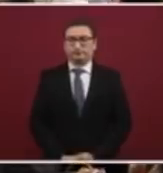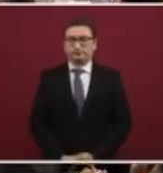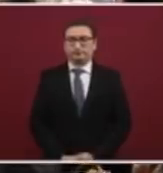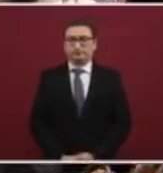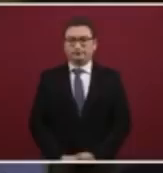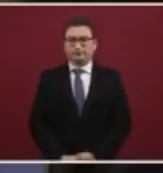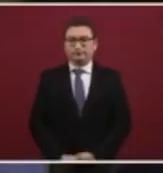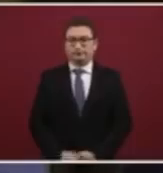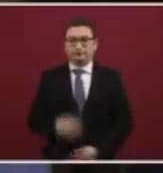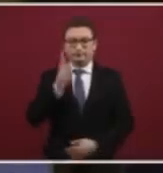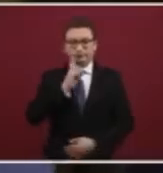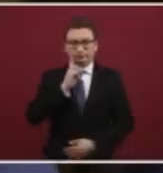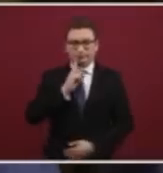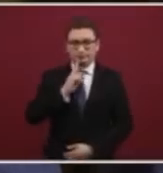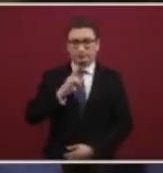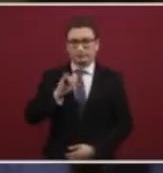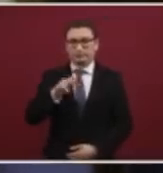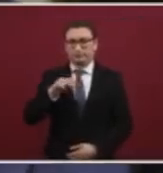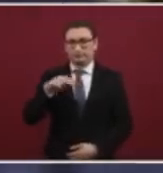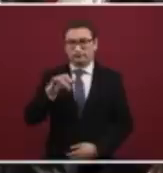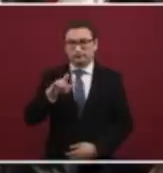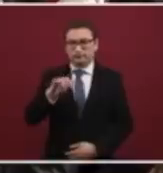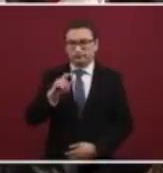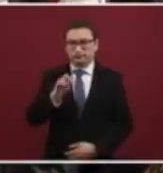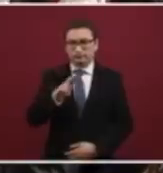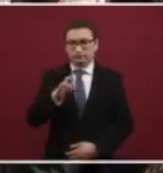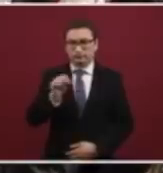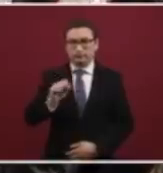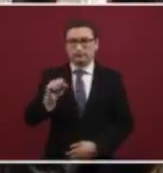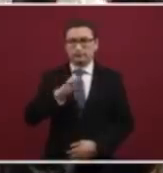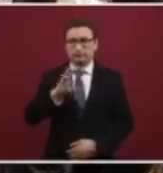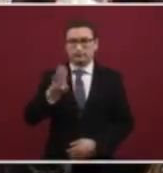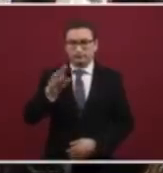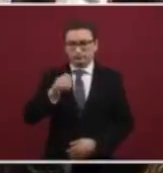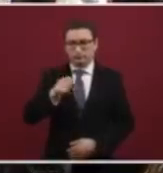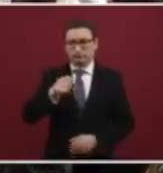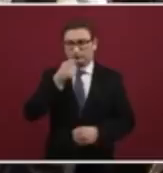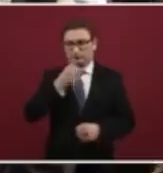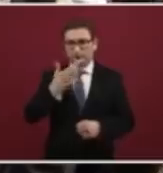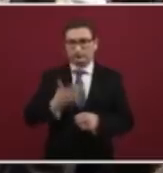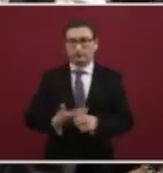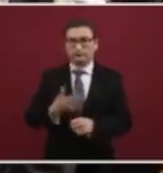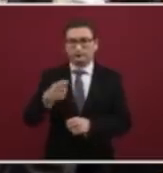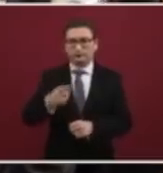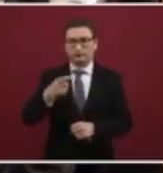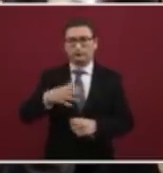señora cristina latorre subsecretaria de justicia para la memoria histórica